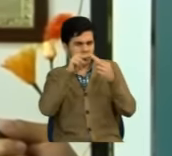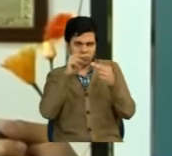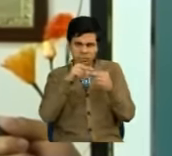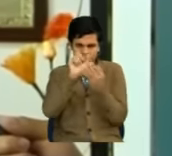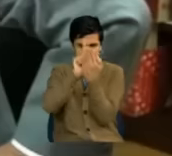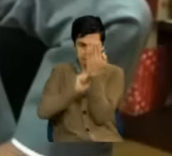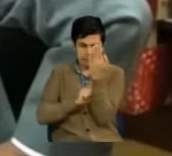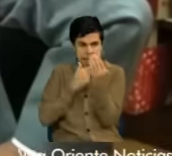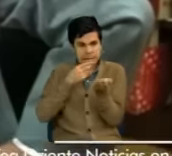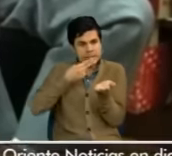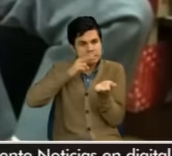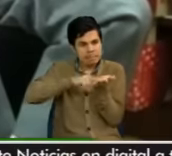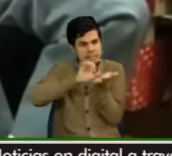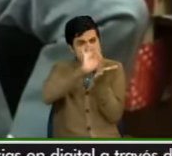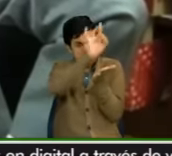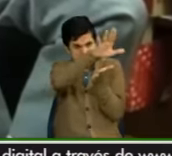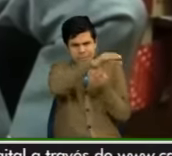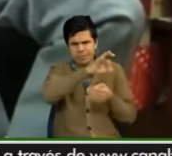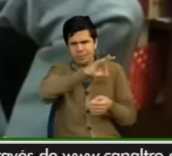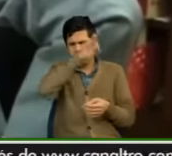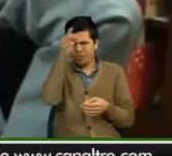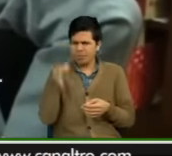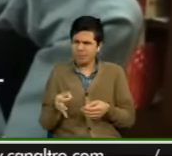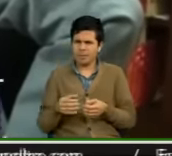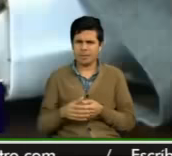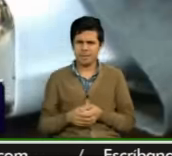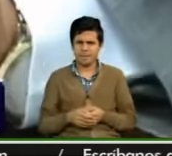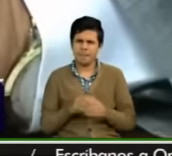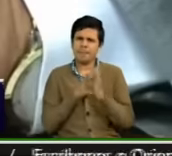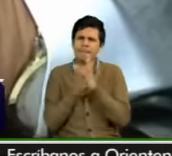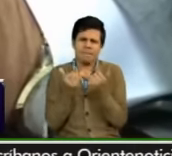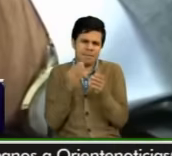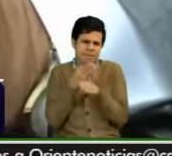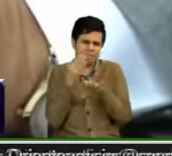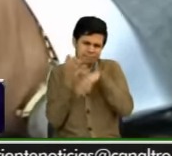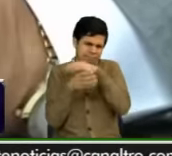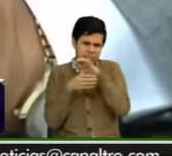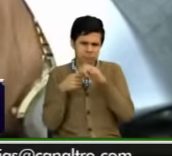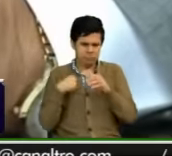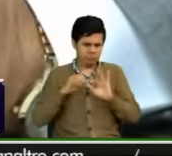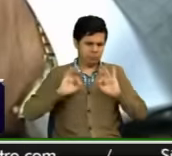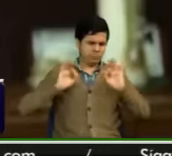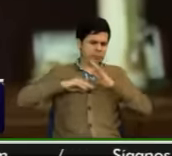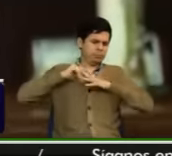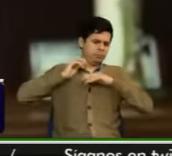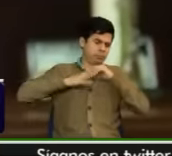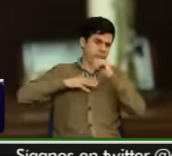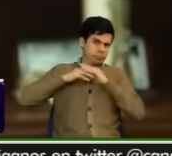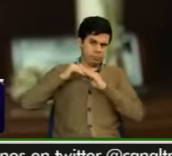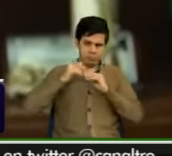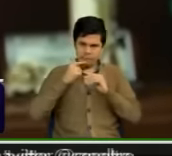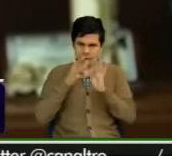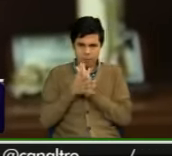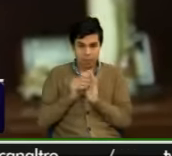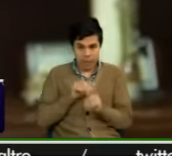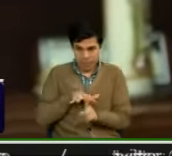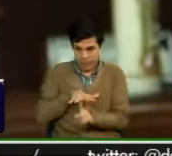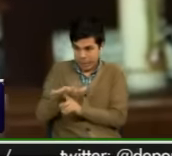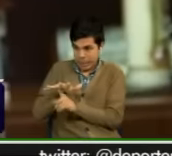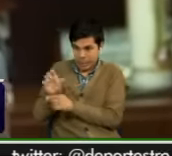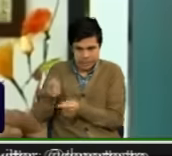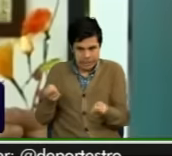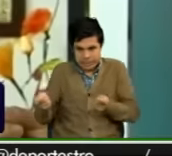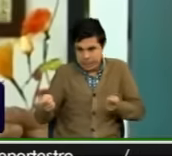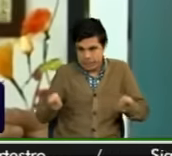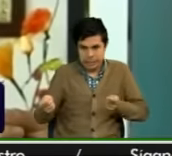listado señor registrador agregó que se mantiene alejado de esta situación pero de deja claro que no influye en la política de